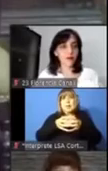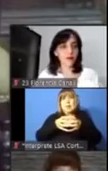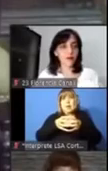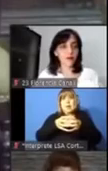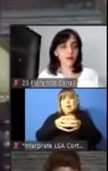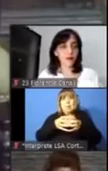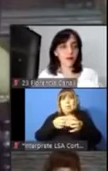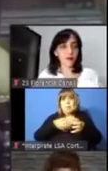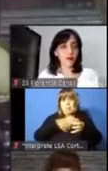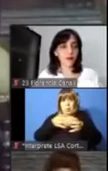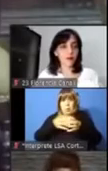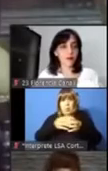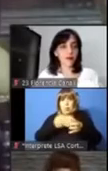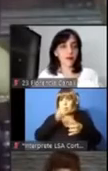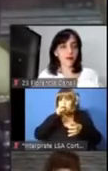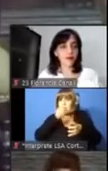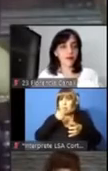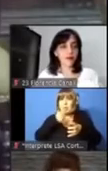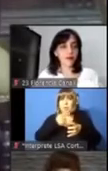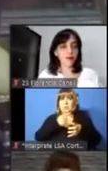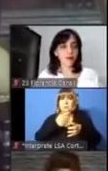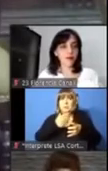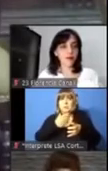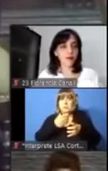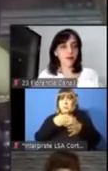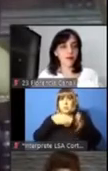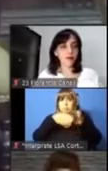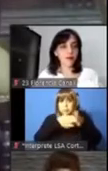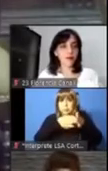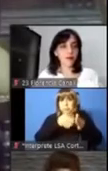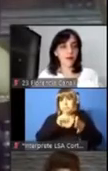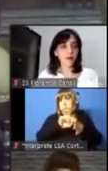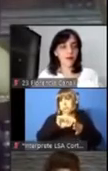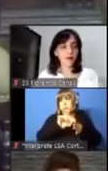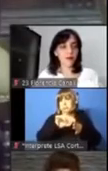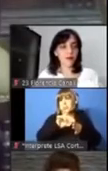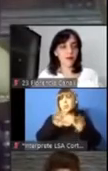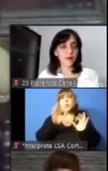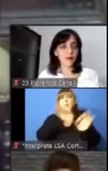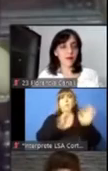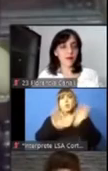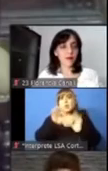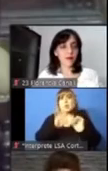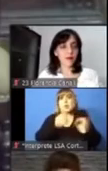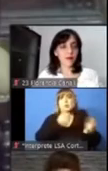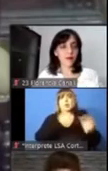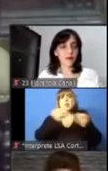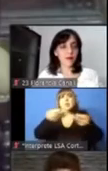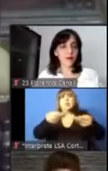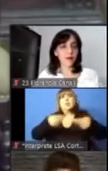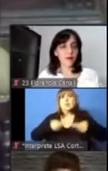entorpecer la gestión, ni tampoco este proyecto de presupuesto.